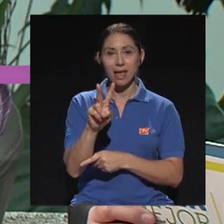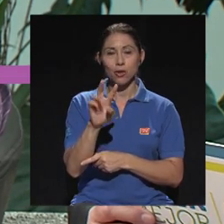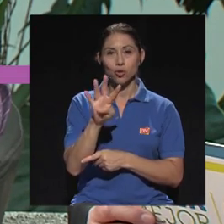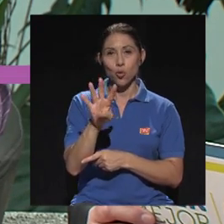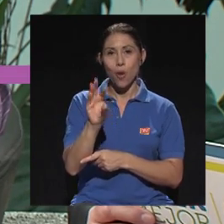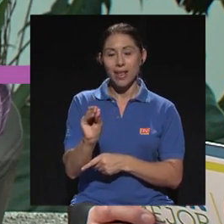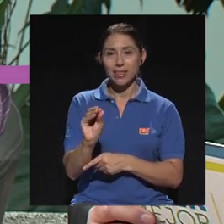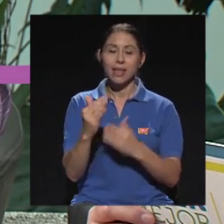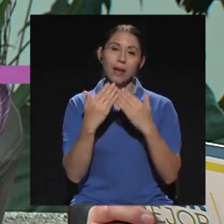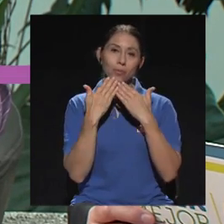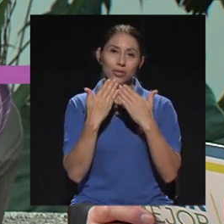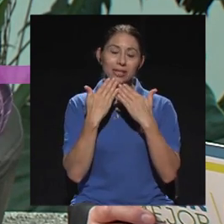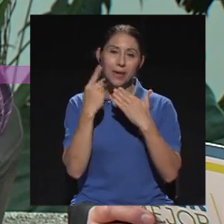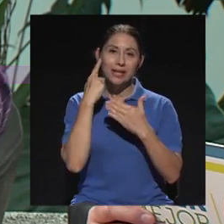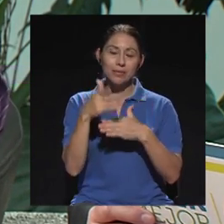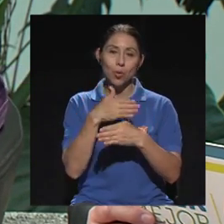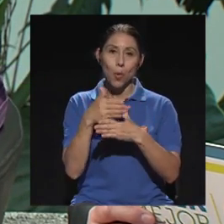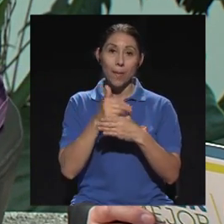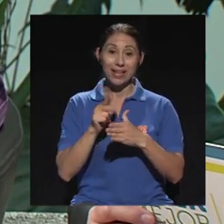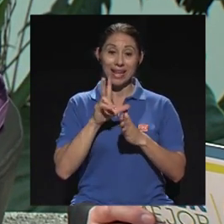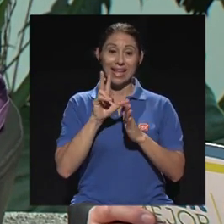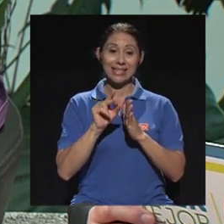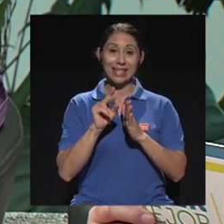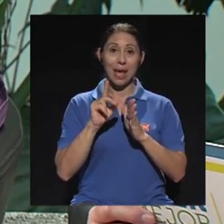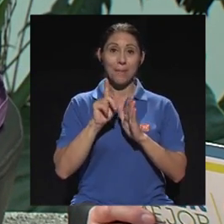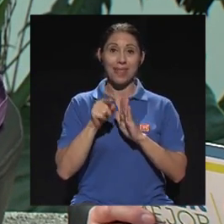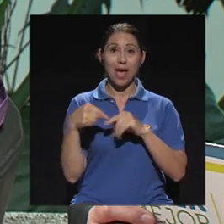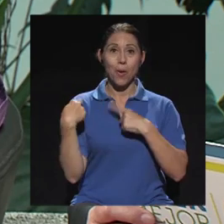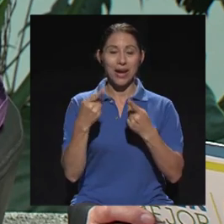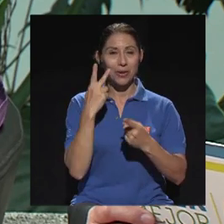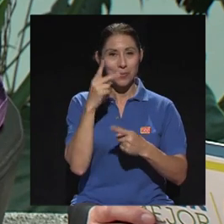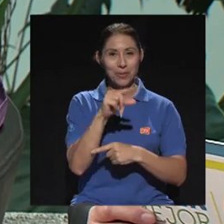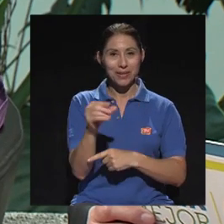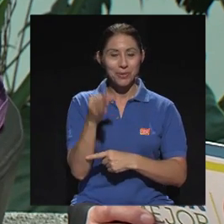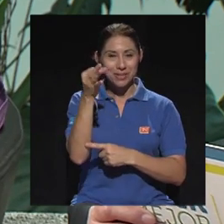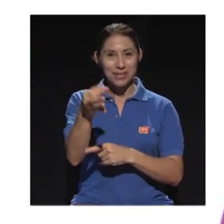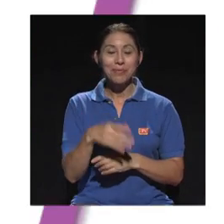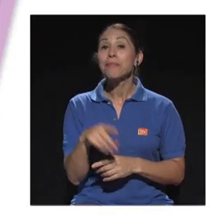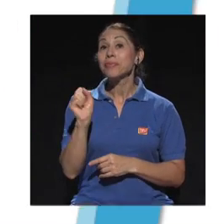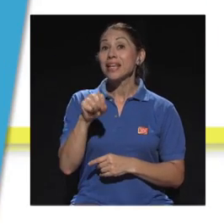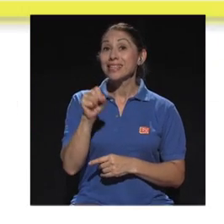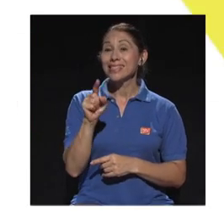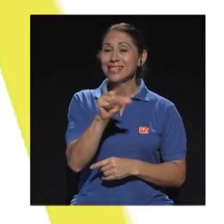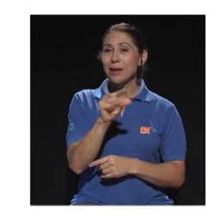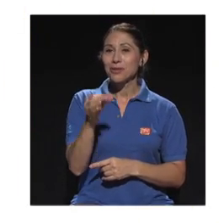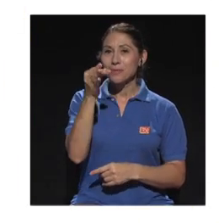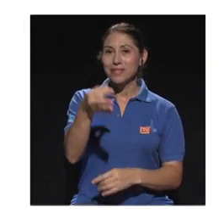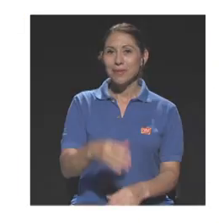2511-6240. Muchísimas gracias por compartir esta media hora y nos vemos en la próxima semana.